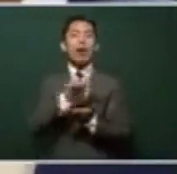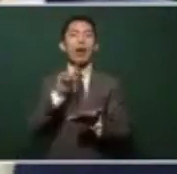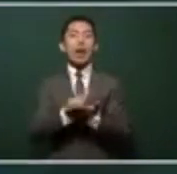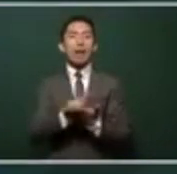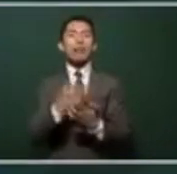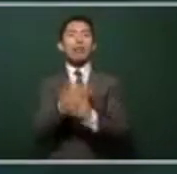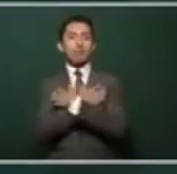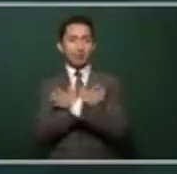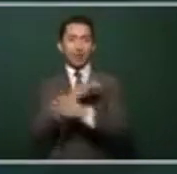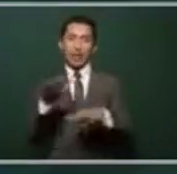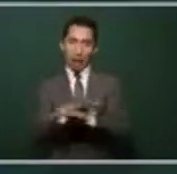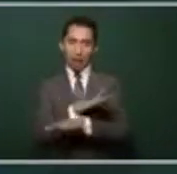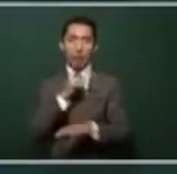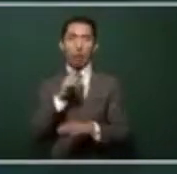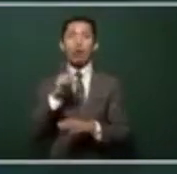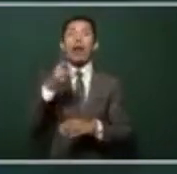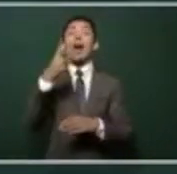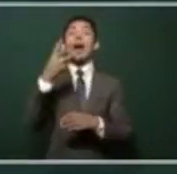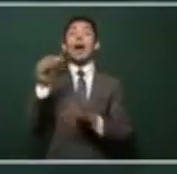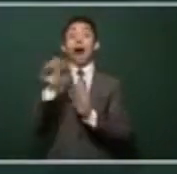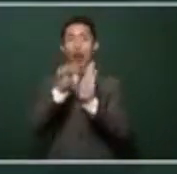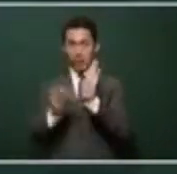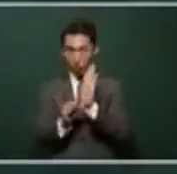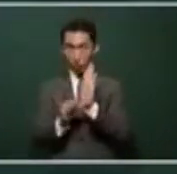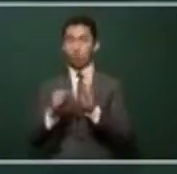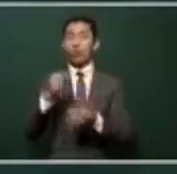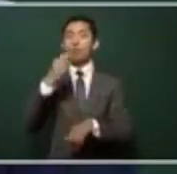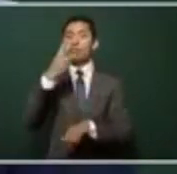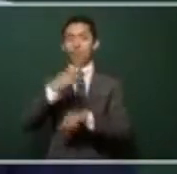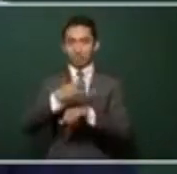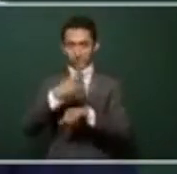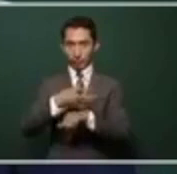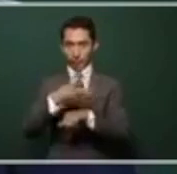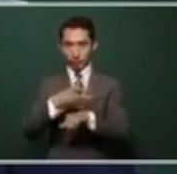se establece en el artículo tercero que la